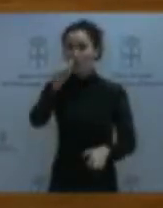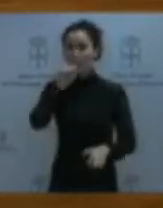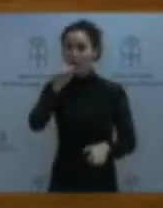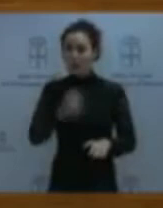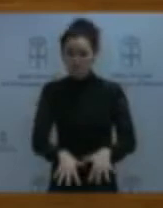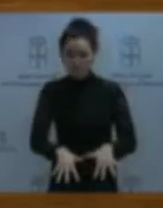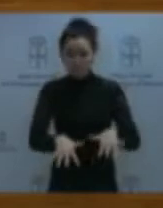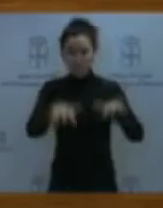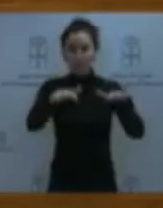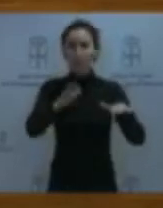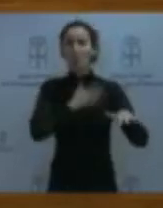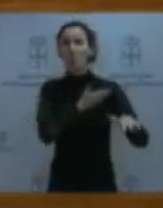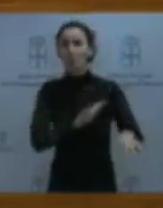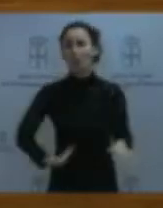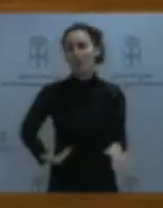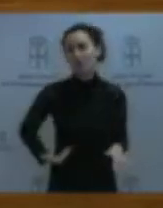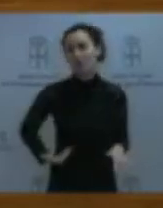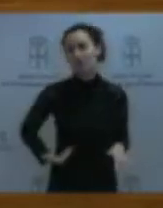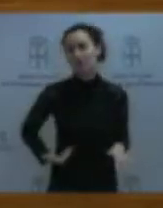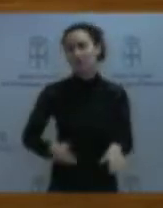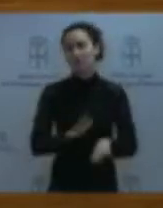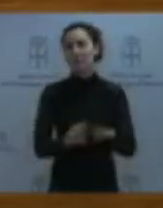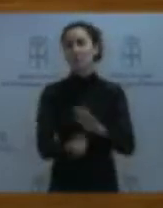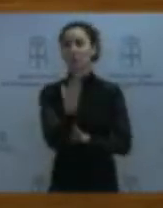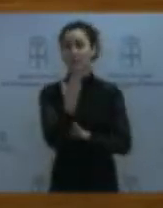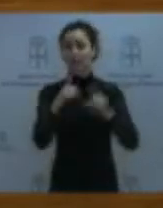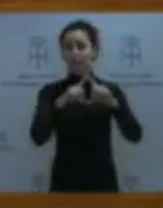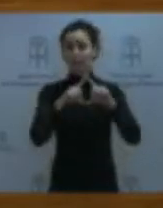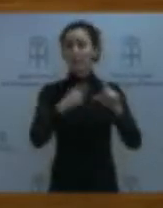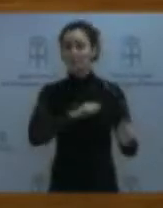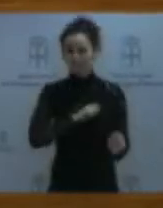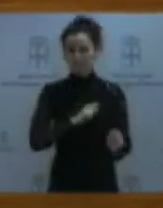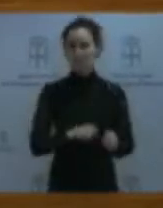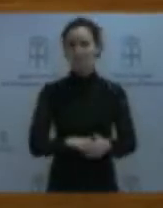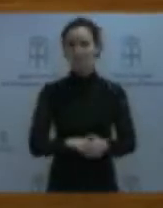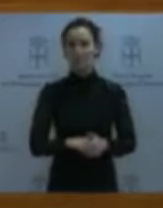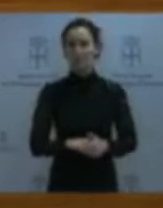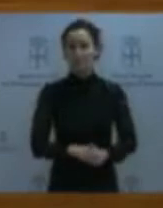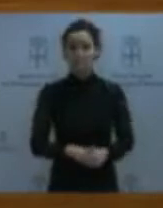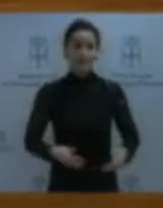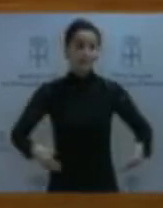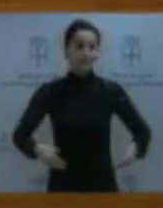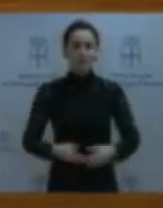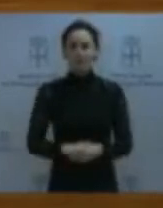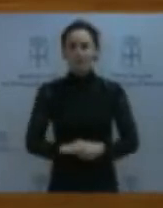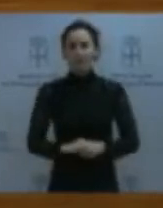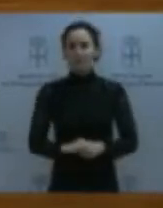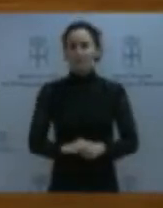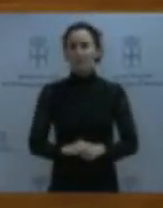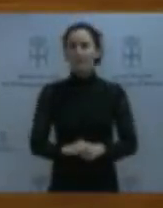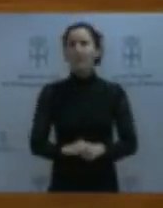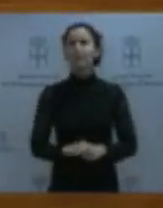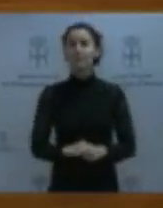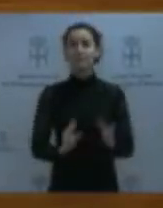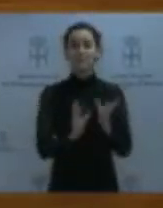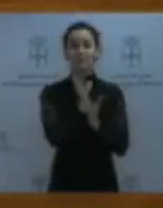hídricos generadores de electricidad en España. Y tiene 2 térmicas,